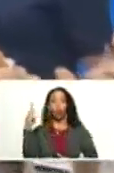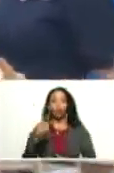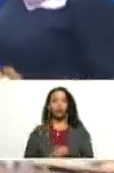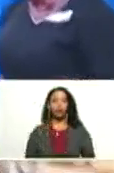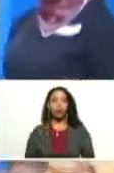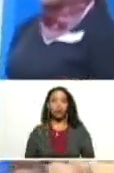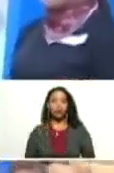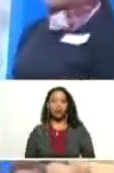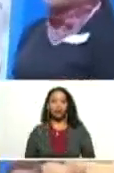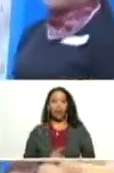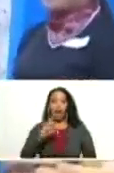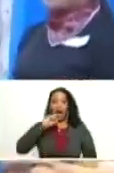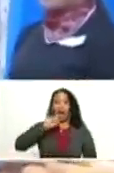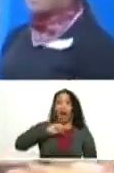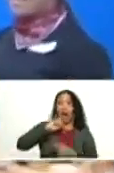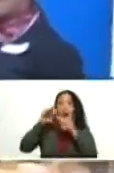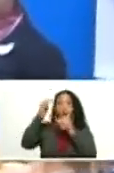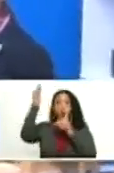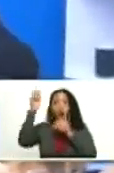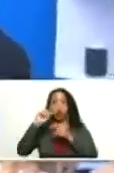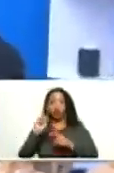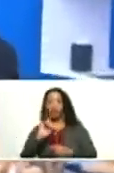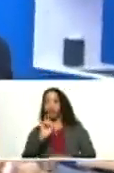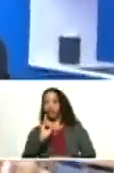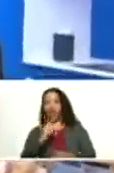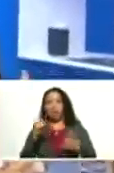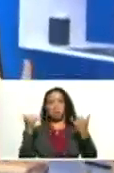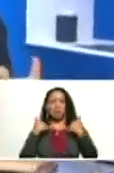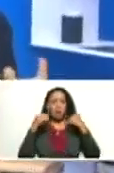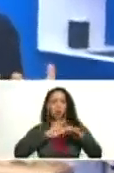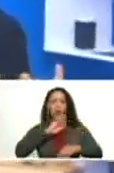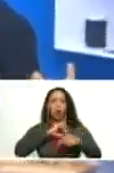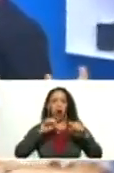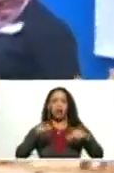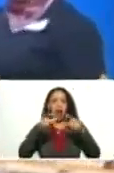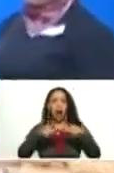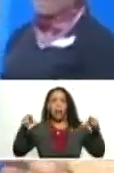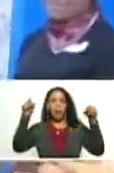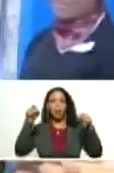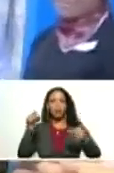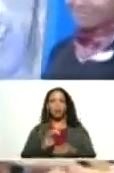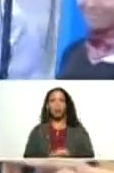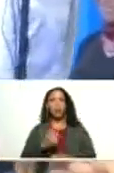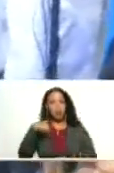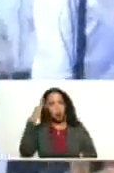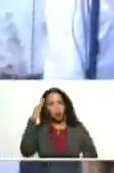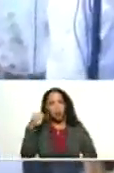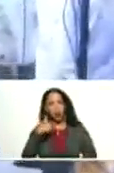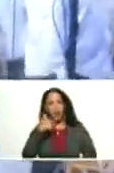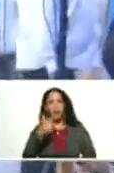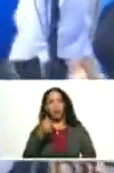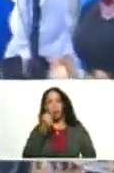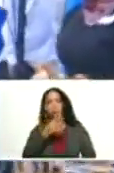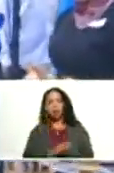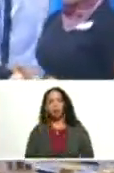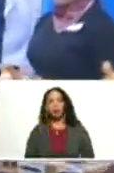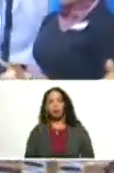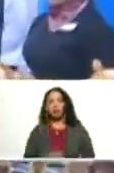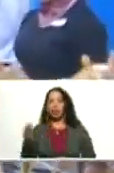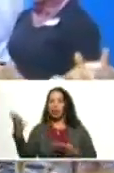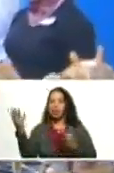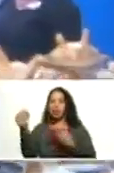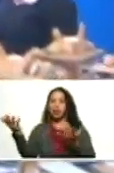tienen nada que envidiar a los mejores restaurantes del mundo, del propio Japón, se los digo. Sé lo que les digo. Bueno, presidente, ¿qué más? Creo